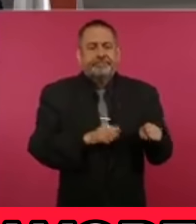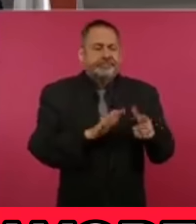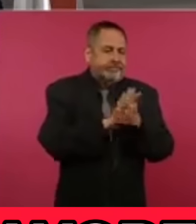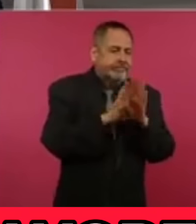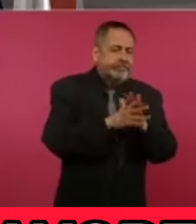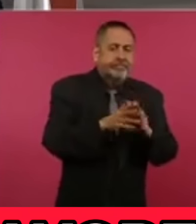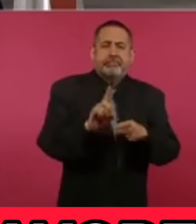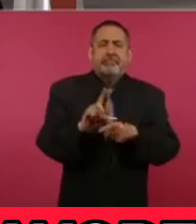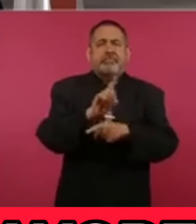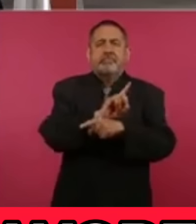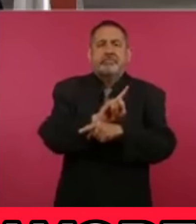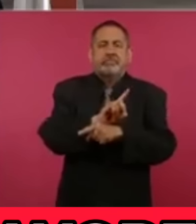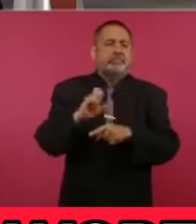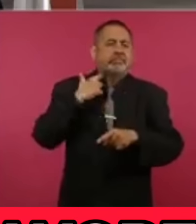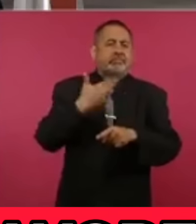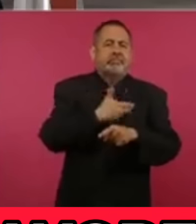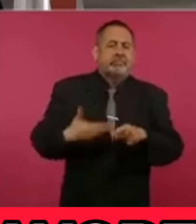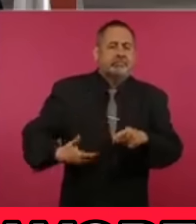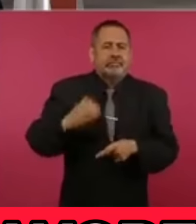desde Salinas,